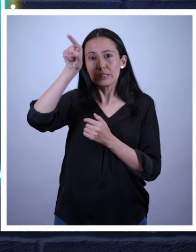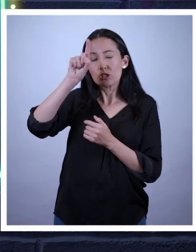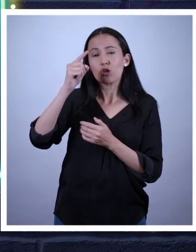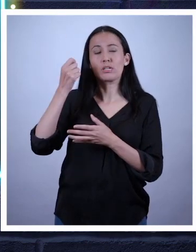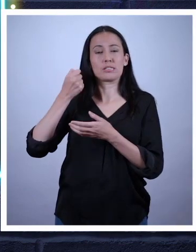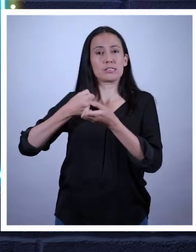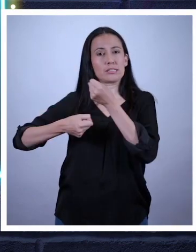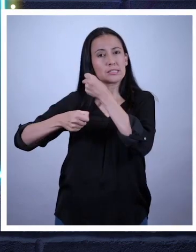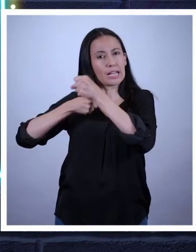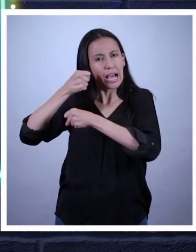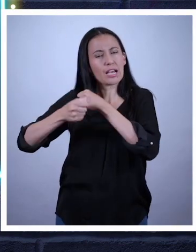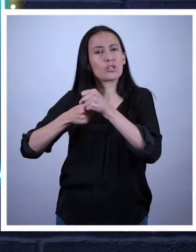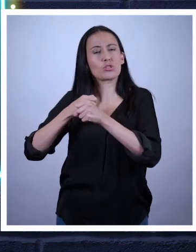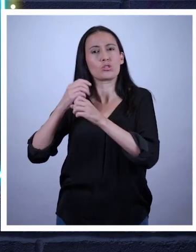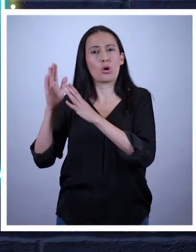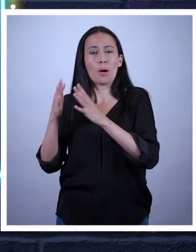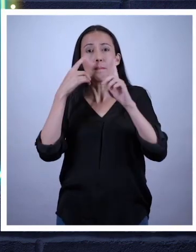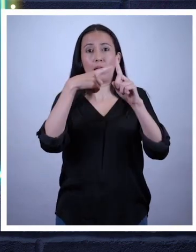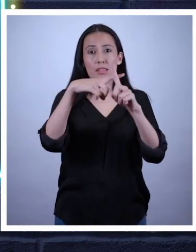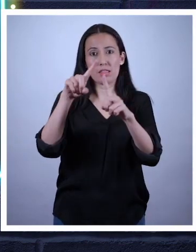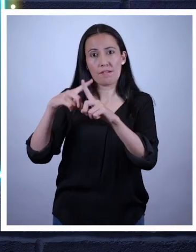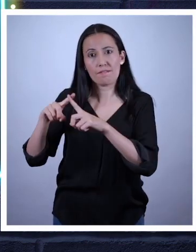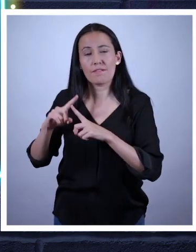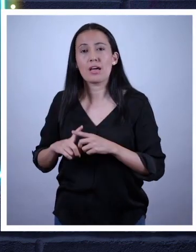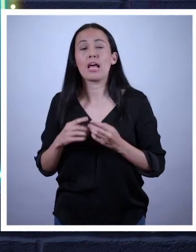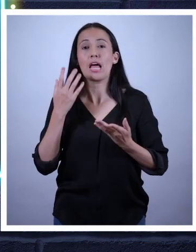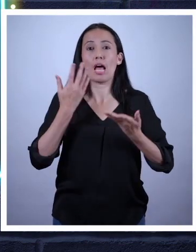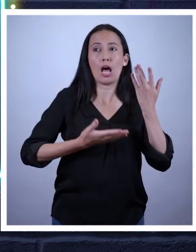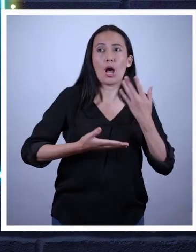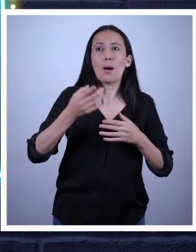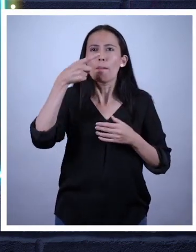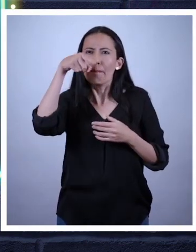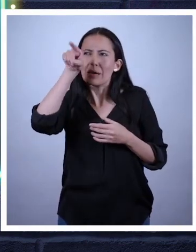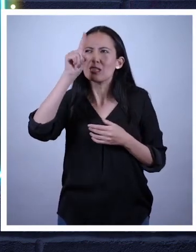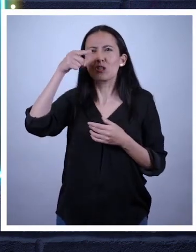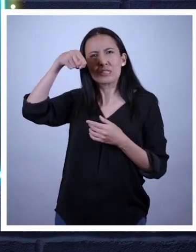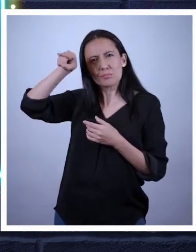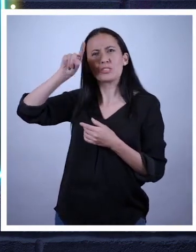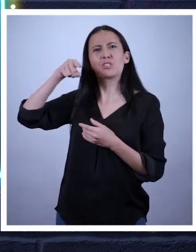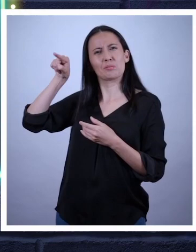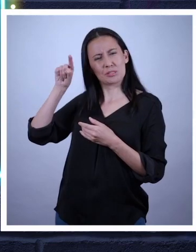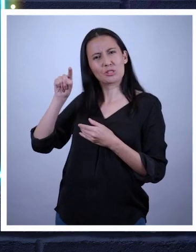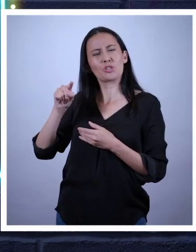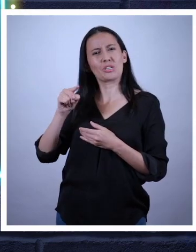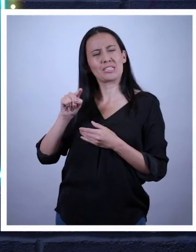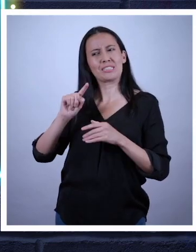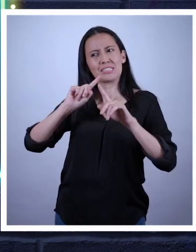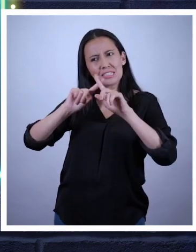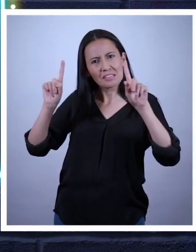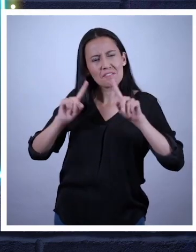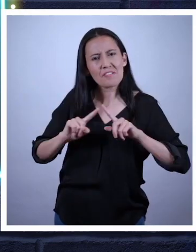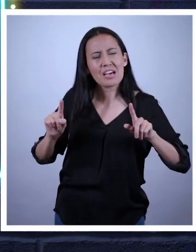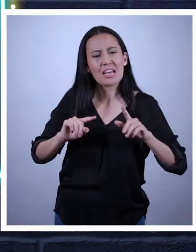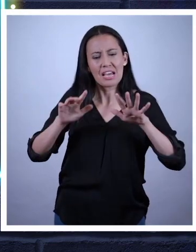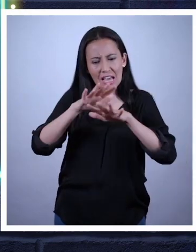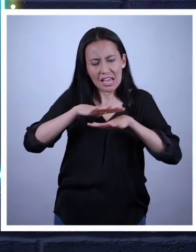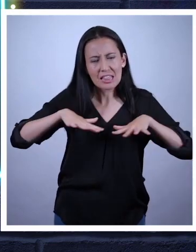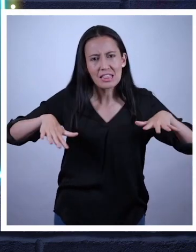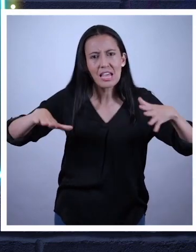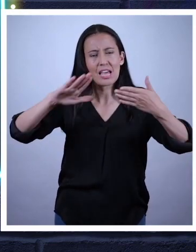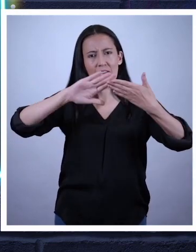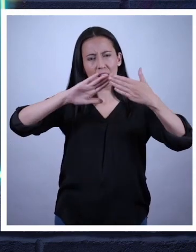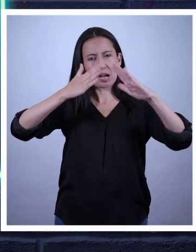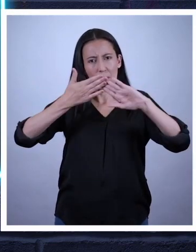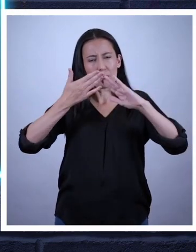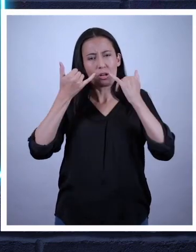millones de años, ha dado origen a una enorme diversidad de organismos. Millones de especies de todos los reinos que han